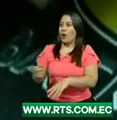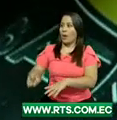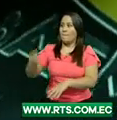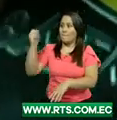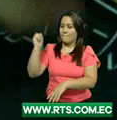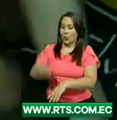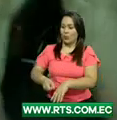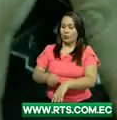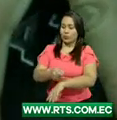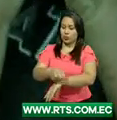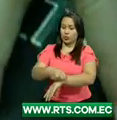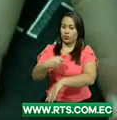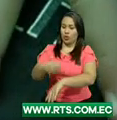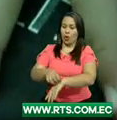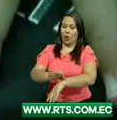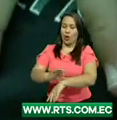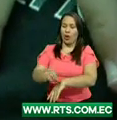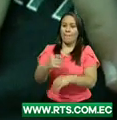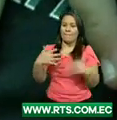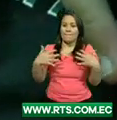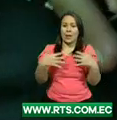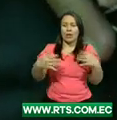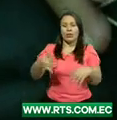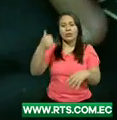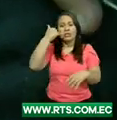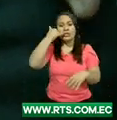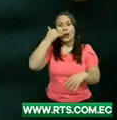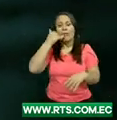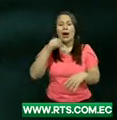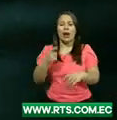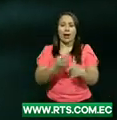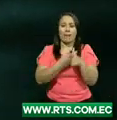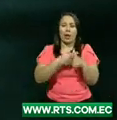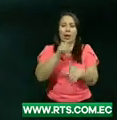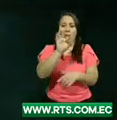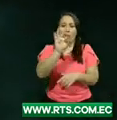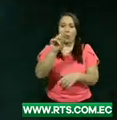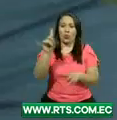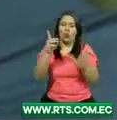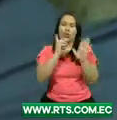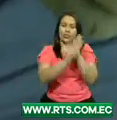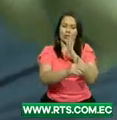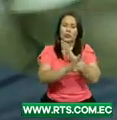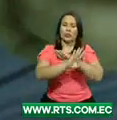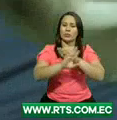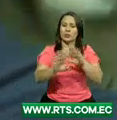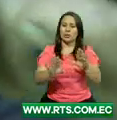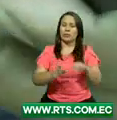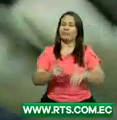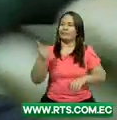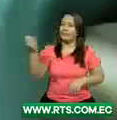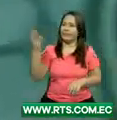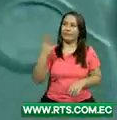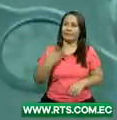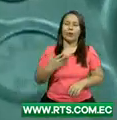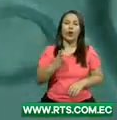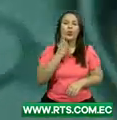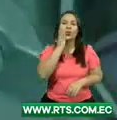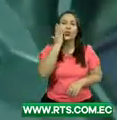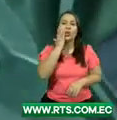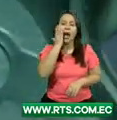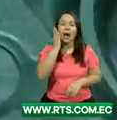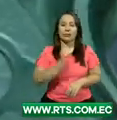vaso y corte las ataduras llenos de temor llamaron a la línea de emergencia para denunciar el hecho con imágenes de josé sedeño desde tulcán